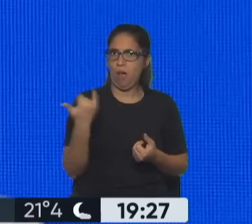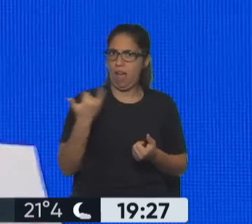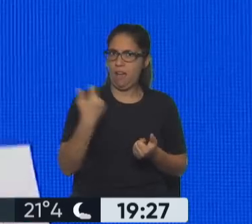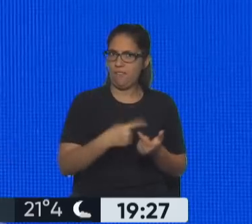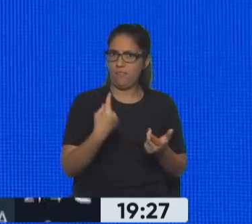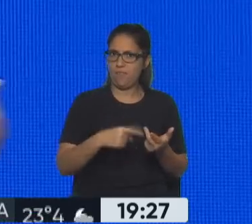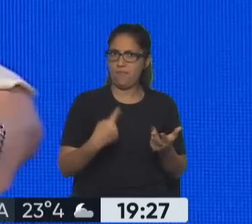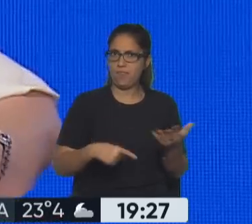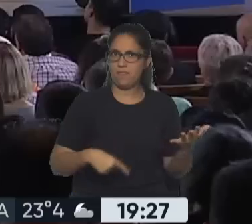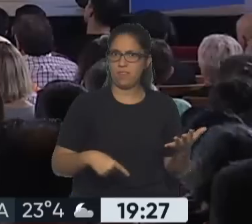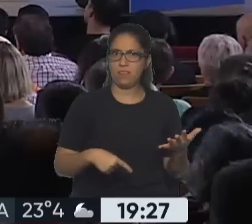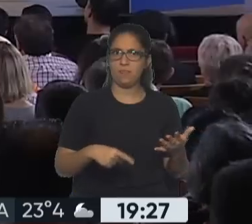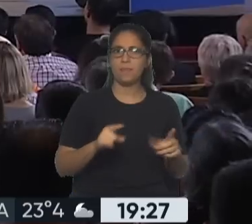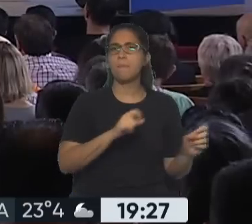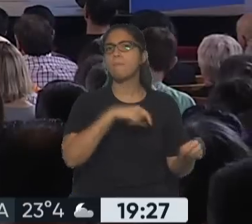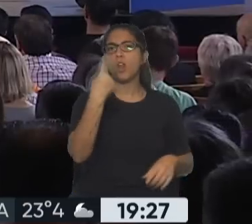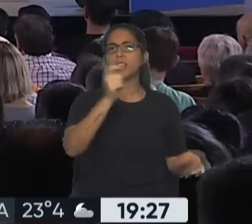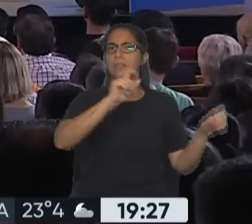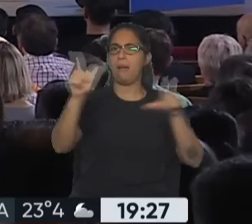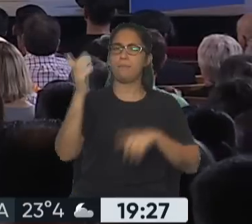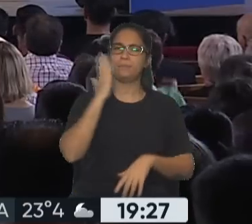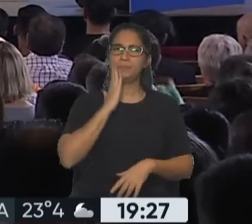cosas. La próxima, por favor.